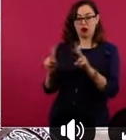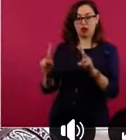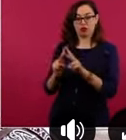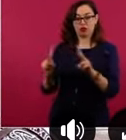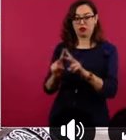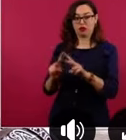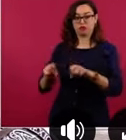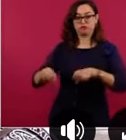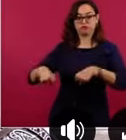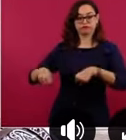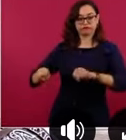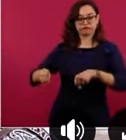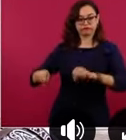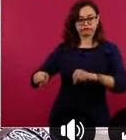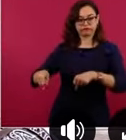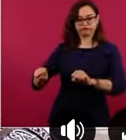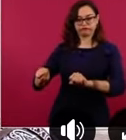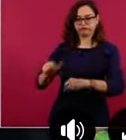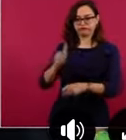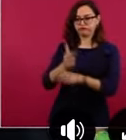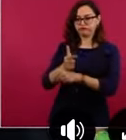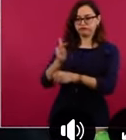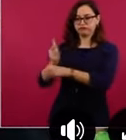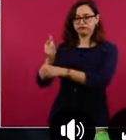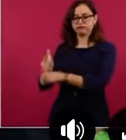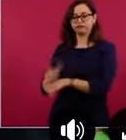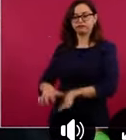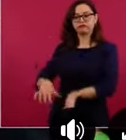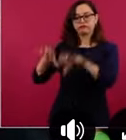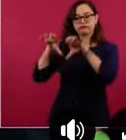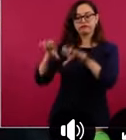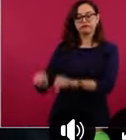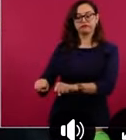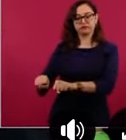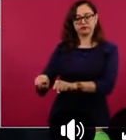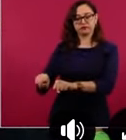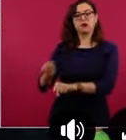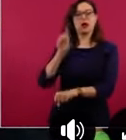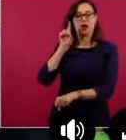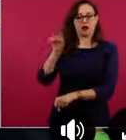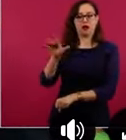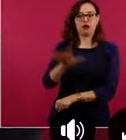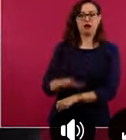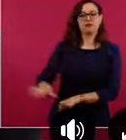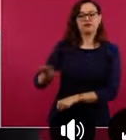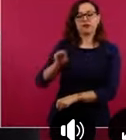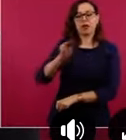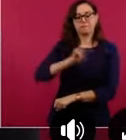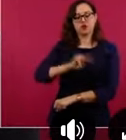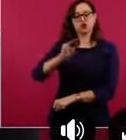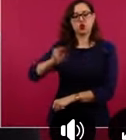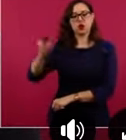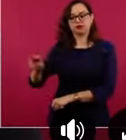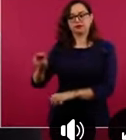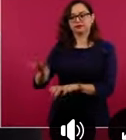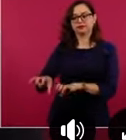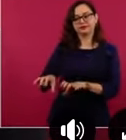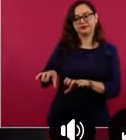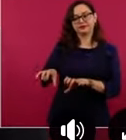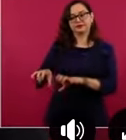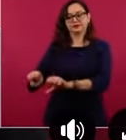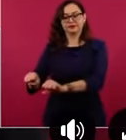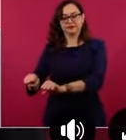La Familia Michoacana en Tuzantla, en Michoacán, y estos sujetos,